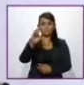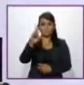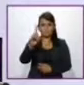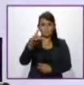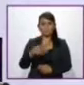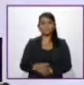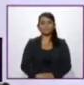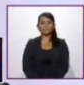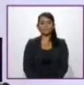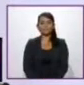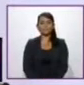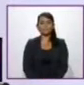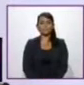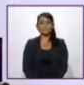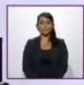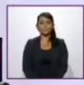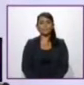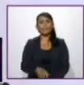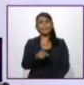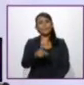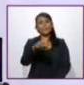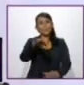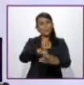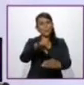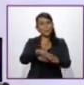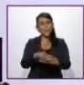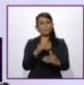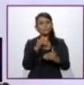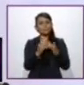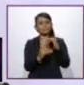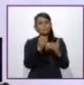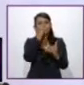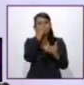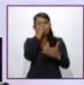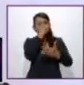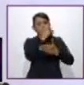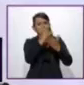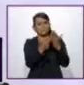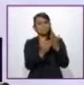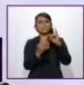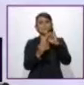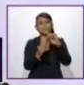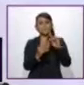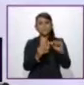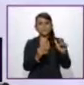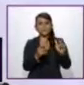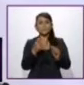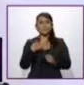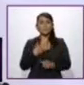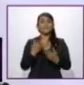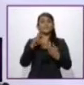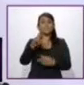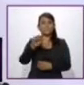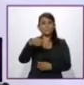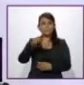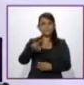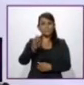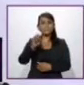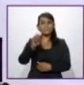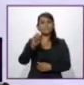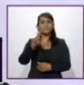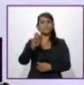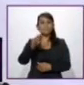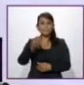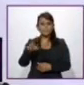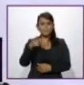Gracias. Vota por la izquierda progresista. Vota por Raquel Ruiz de Santiago, candidata a la gubernatura del Estado de